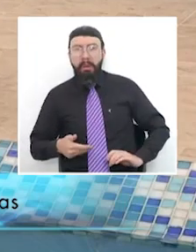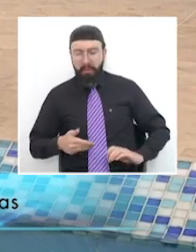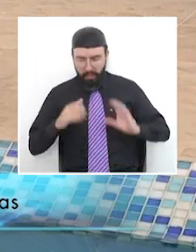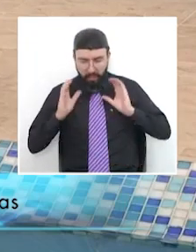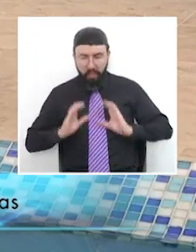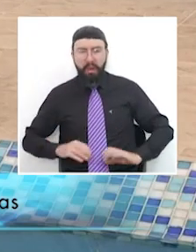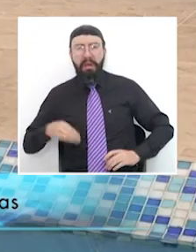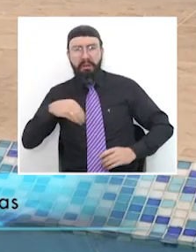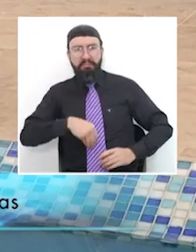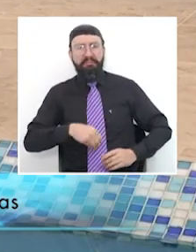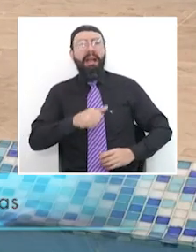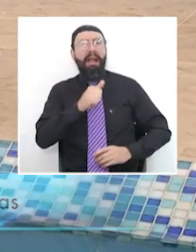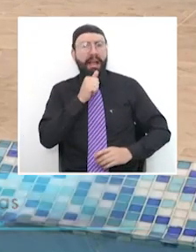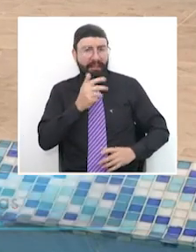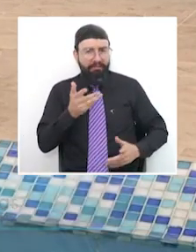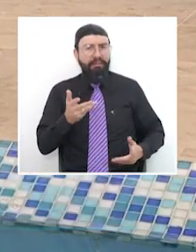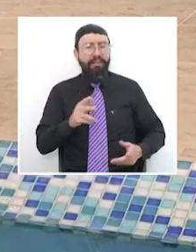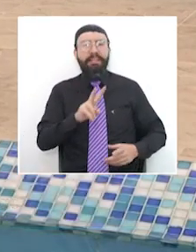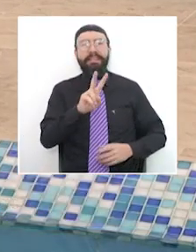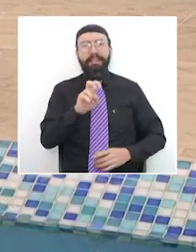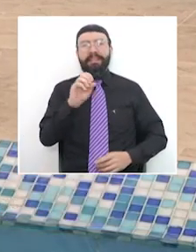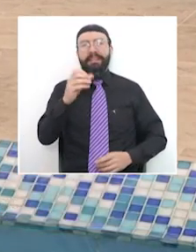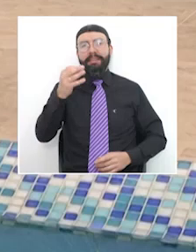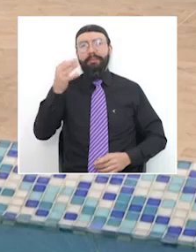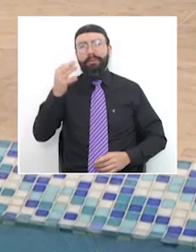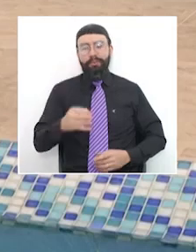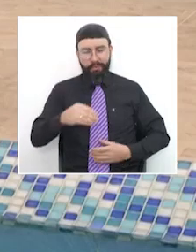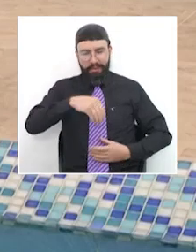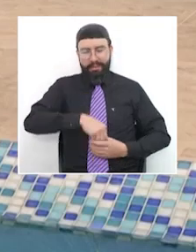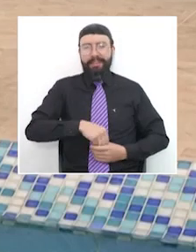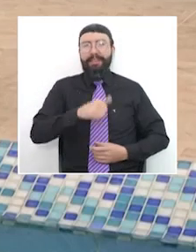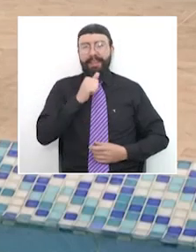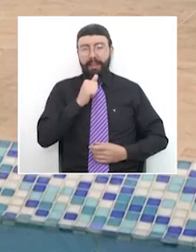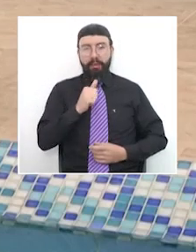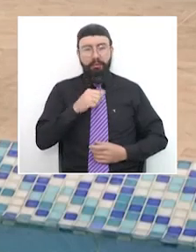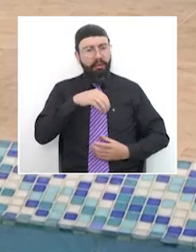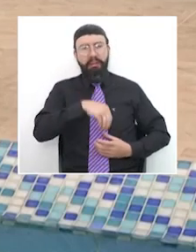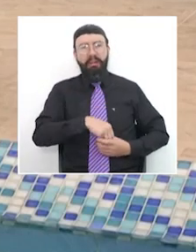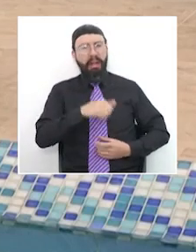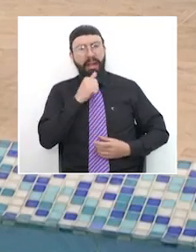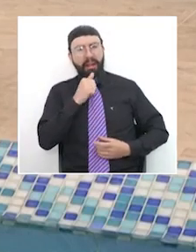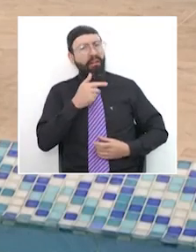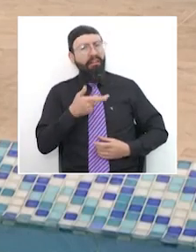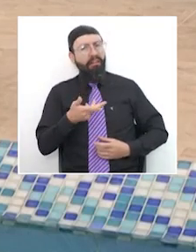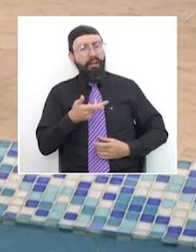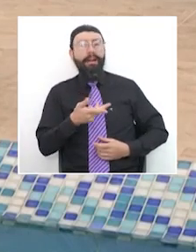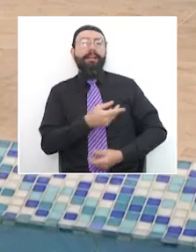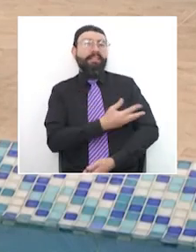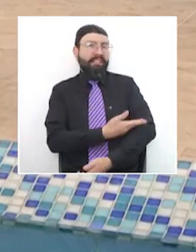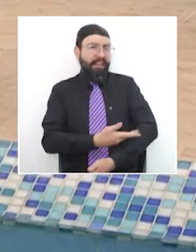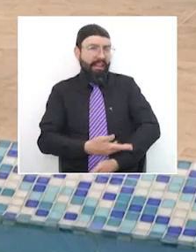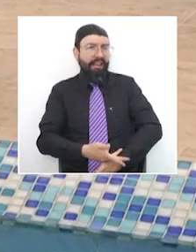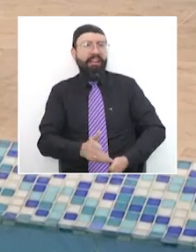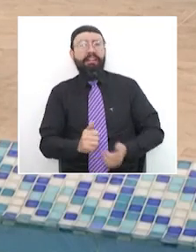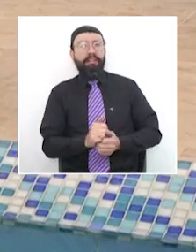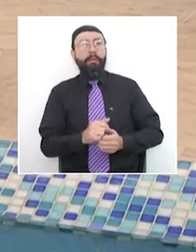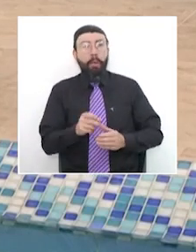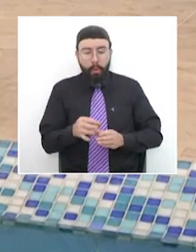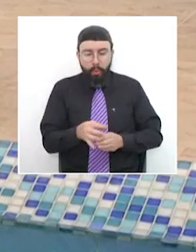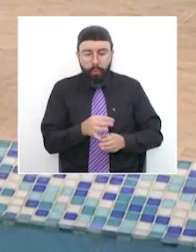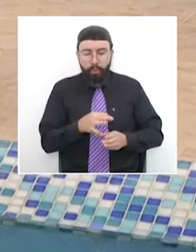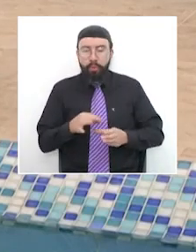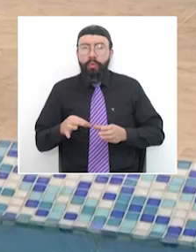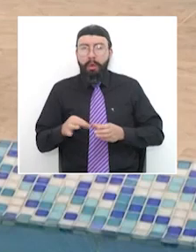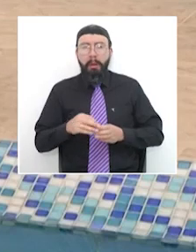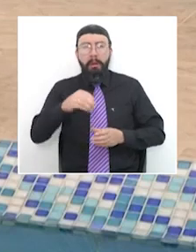nosotros es líquido. Y ese líquido está conformado por la sangre, por el espacio extracelular, es decir,